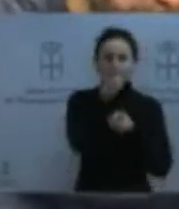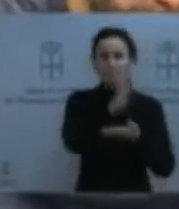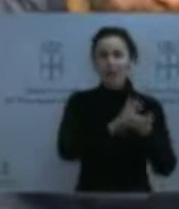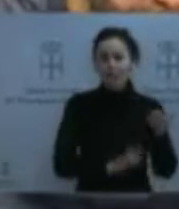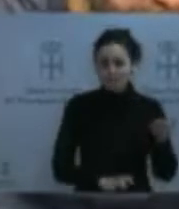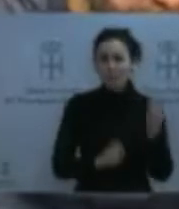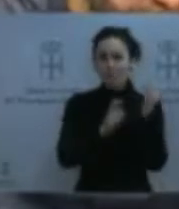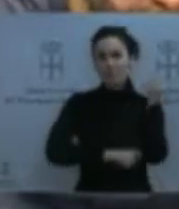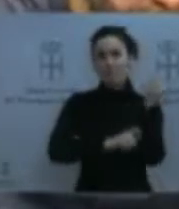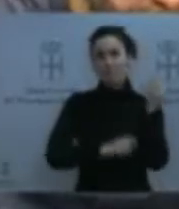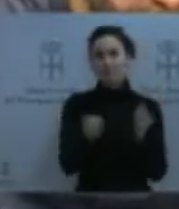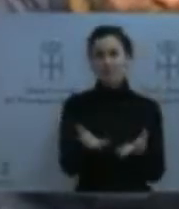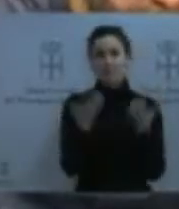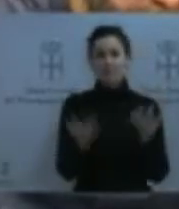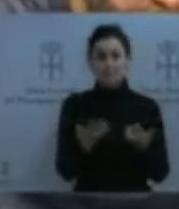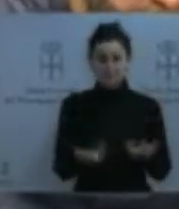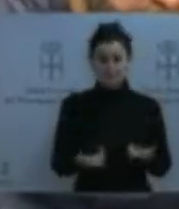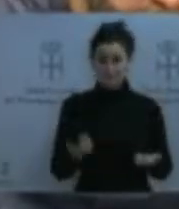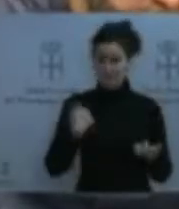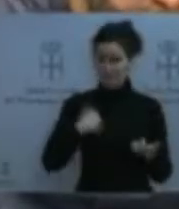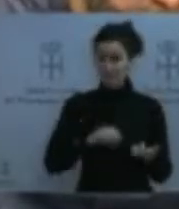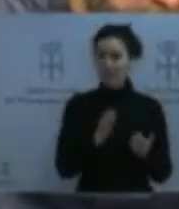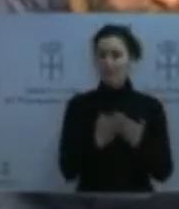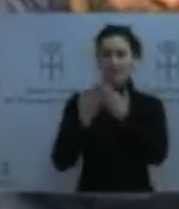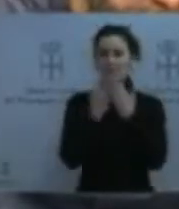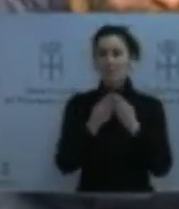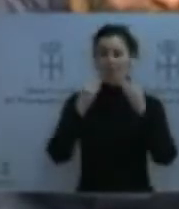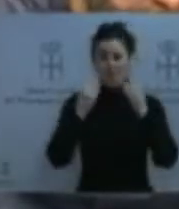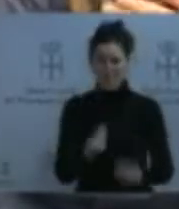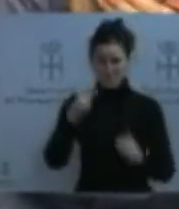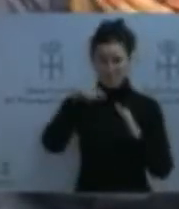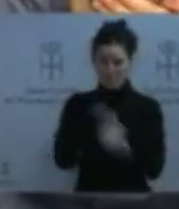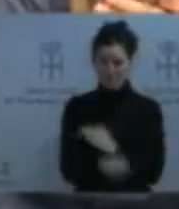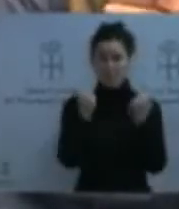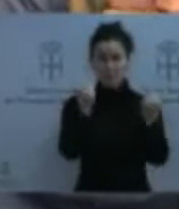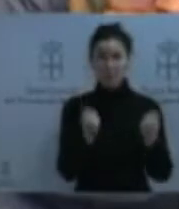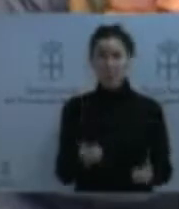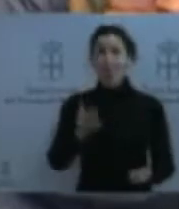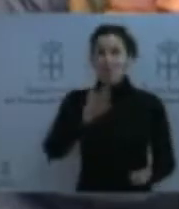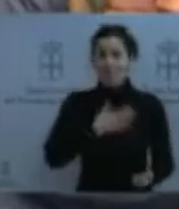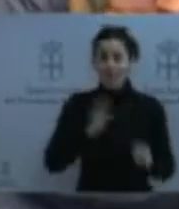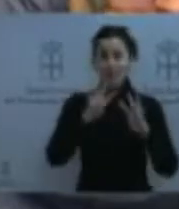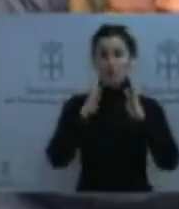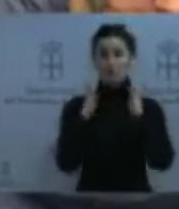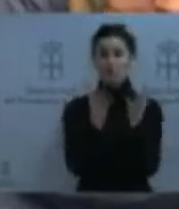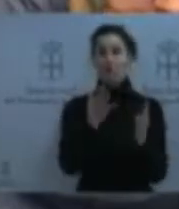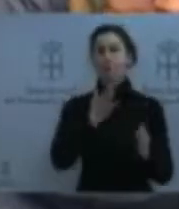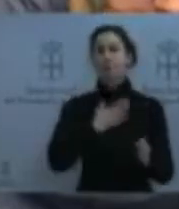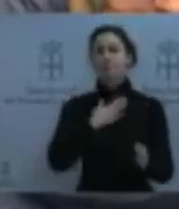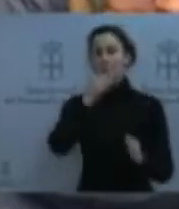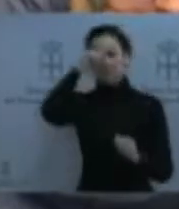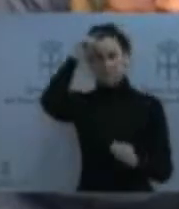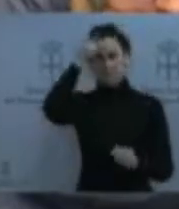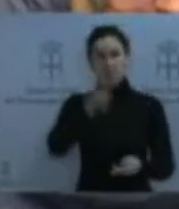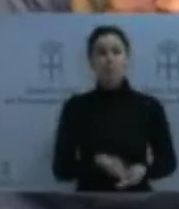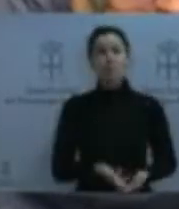estudiado en profundidad por los especialistas, y que el propio Consejo de Patrimonio Cultural dé el visto bueno a una intervención que por supuesto